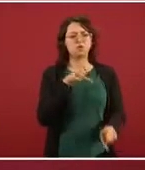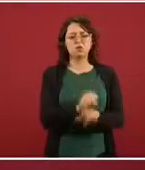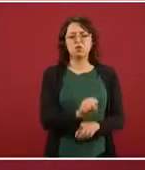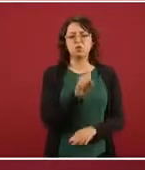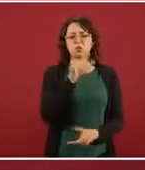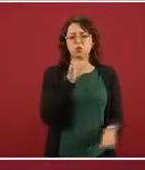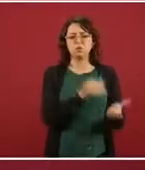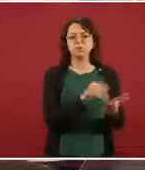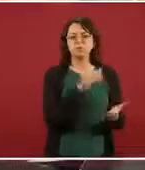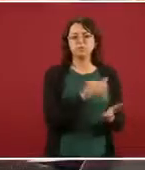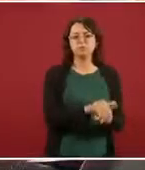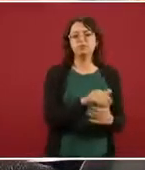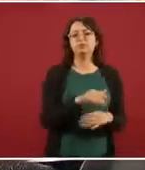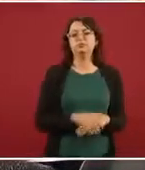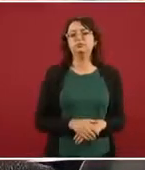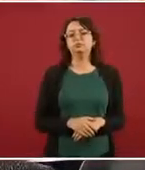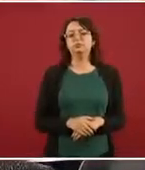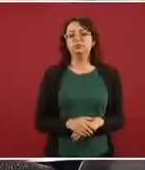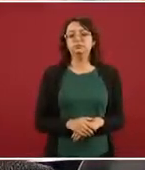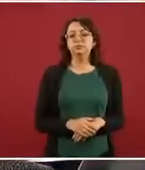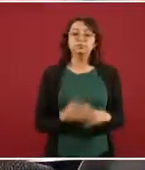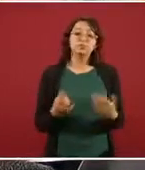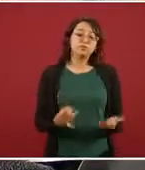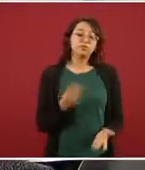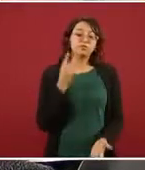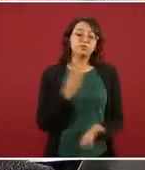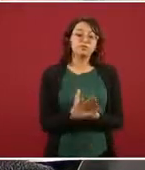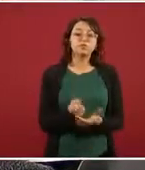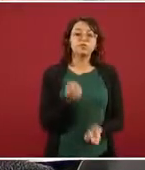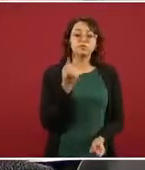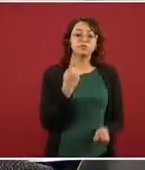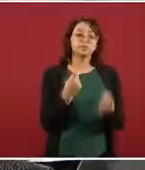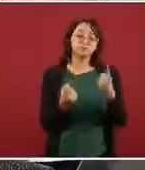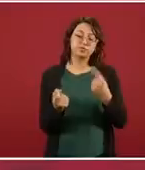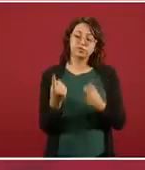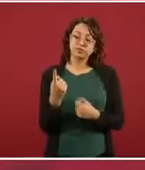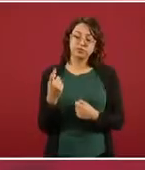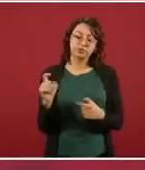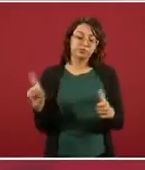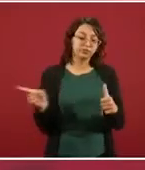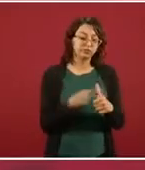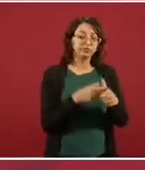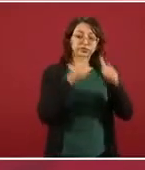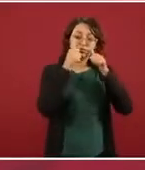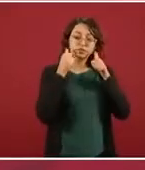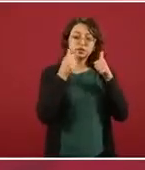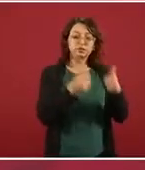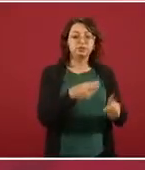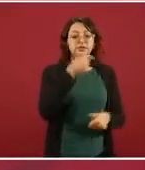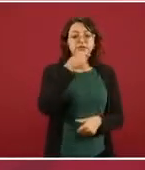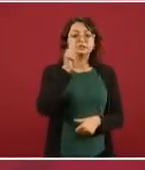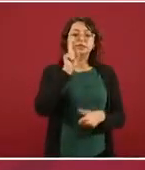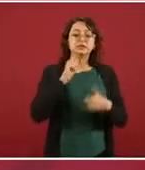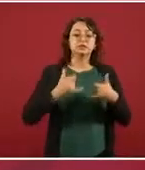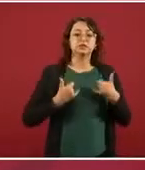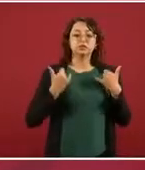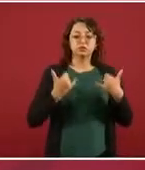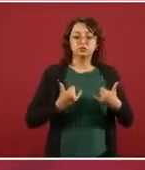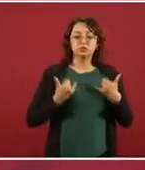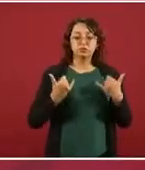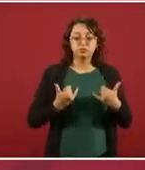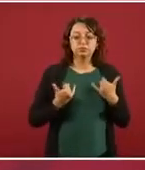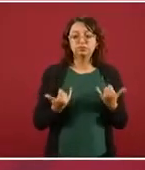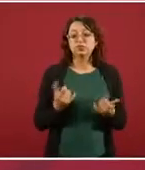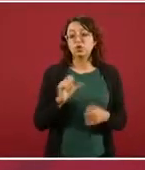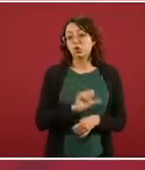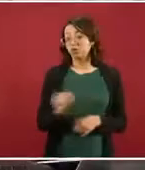con esta salvedad de lo que hemos insistido, que es prioritariamente para las niñas y los jóvenes, y que hay un universo que